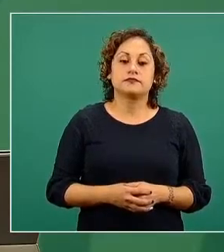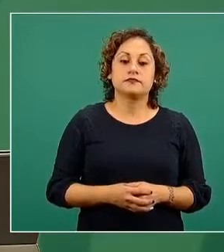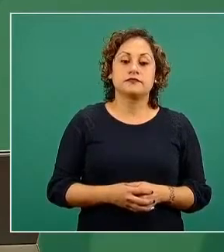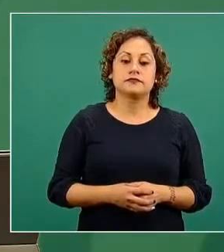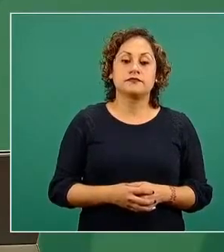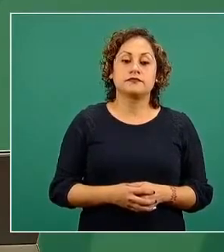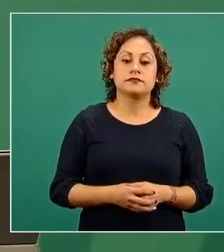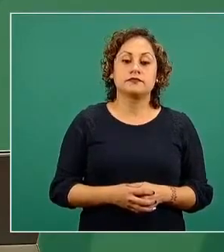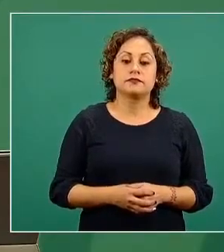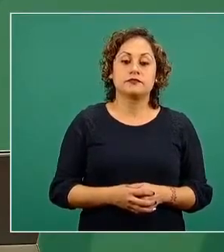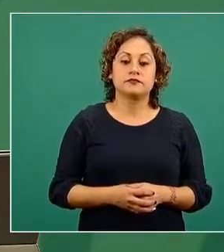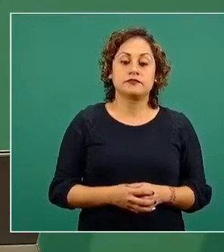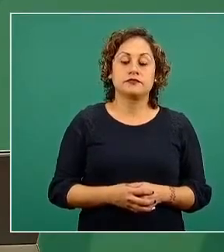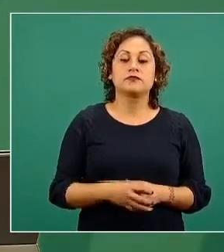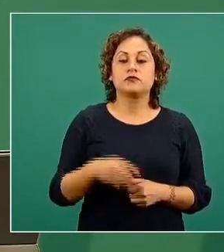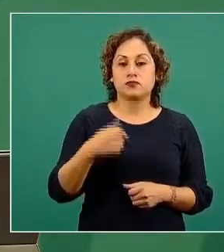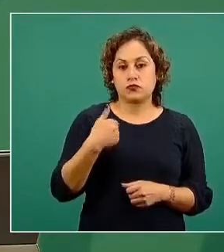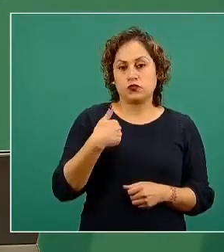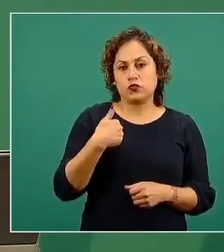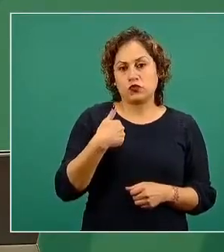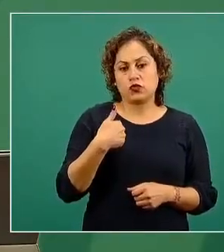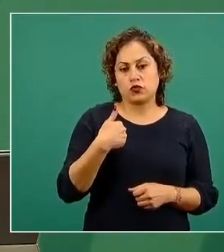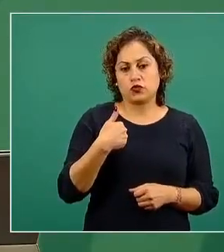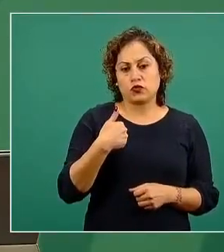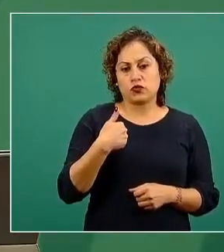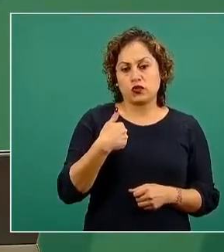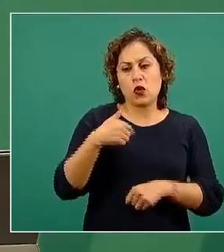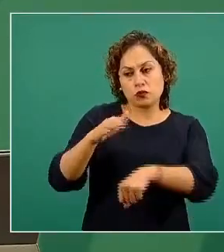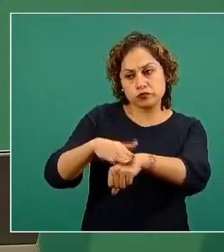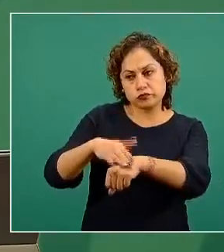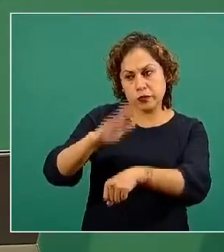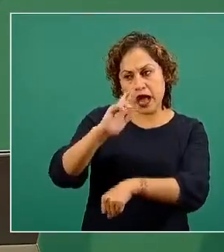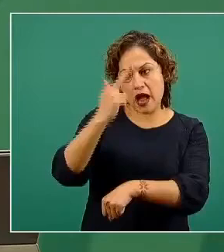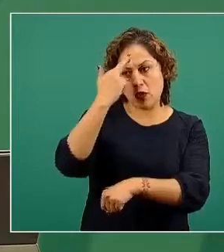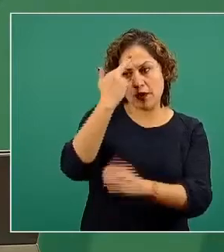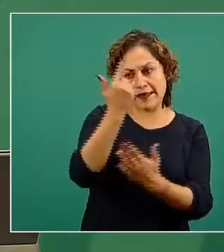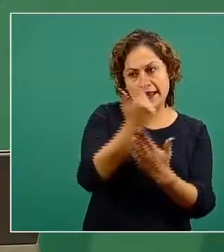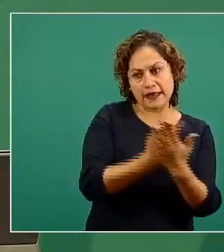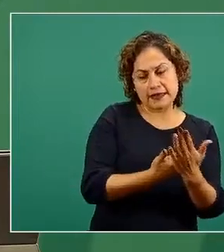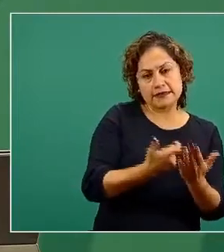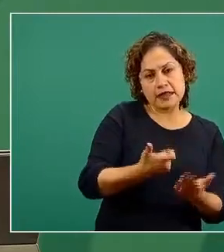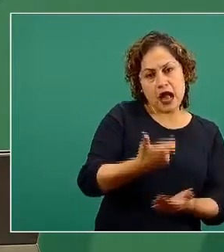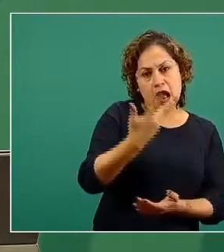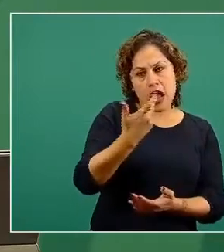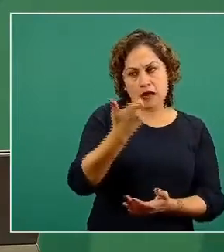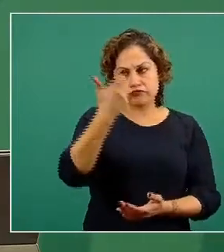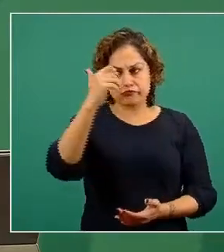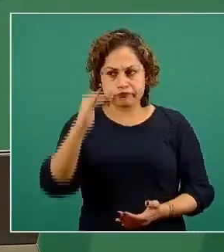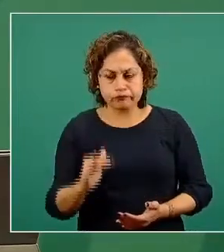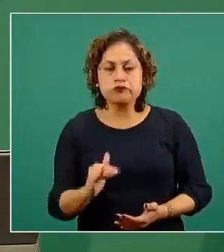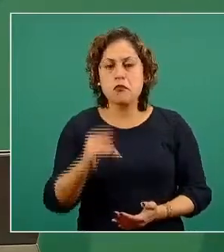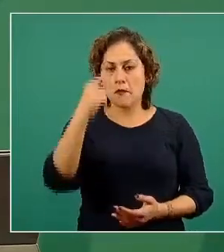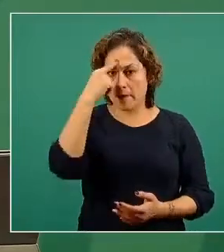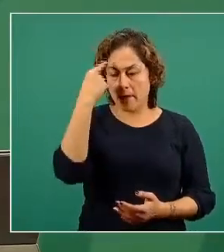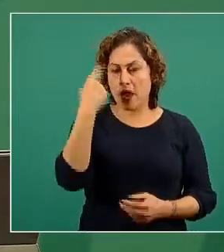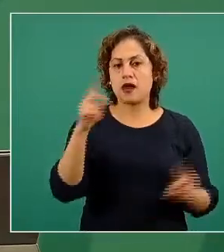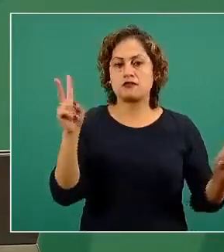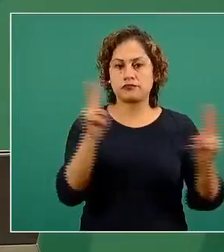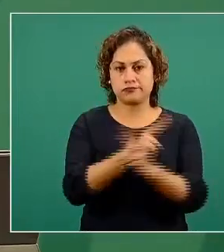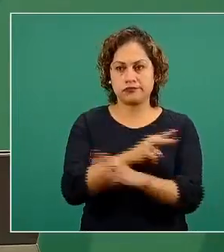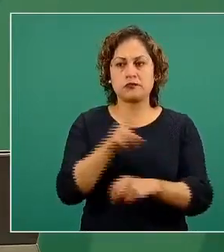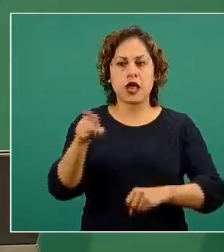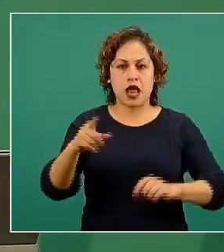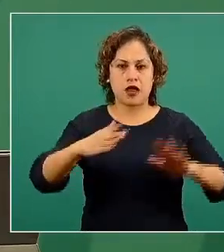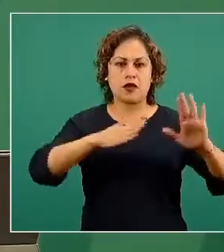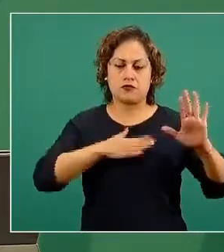López-Gatell la posibilidad de quién es quién y esta parte que también él se comprometió a verlo con